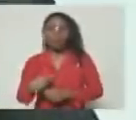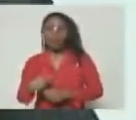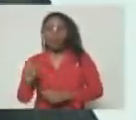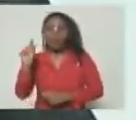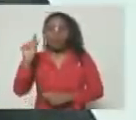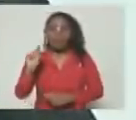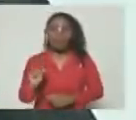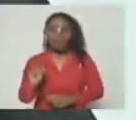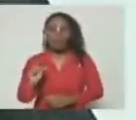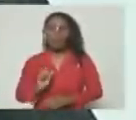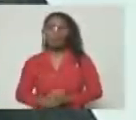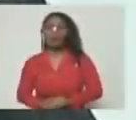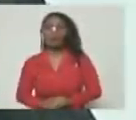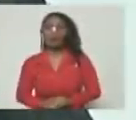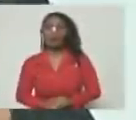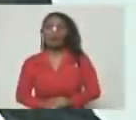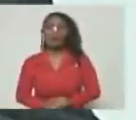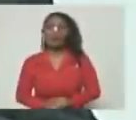mínimo,